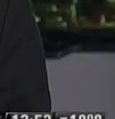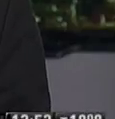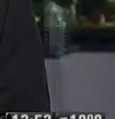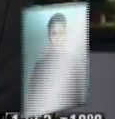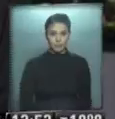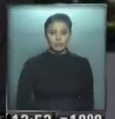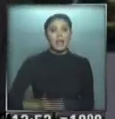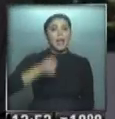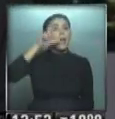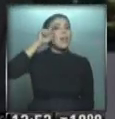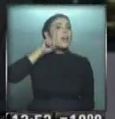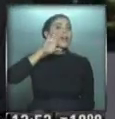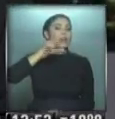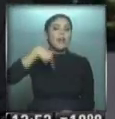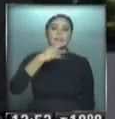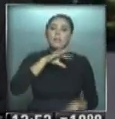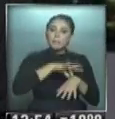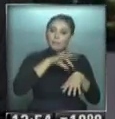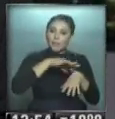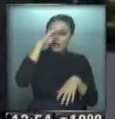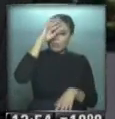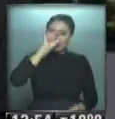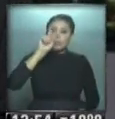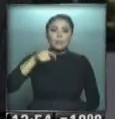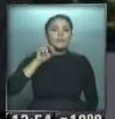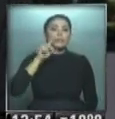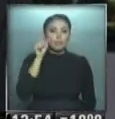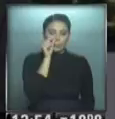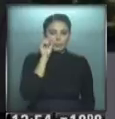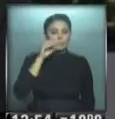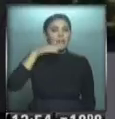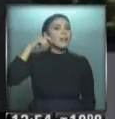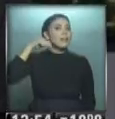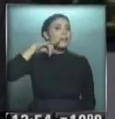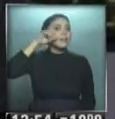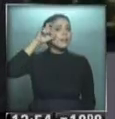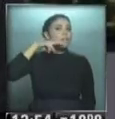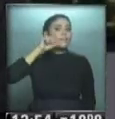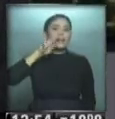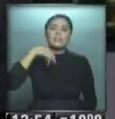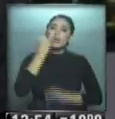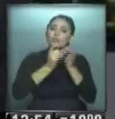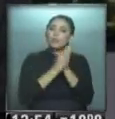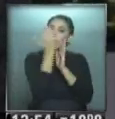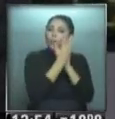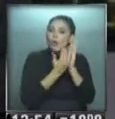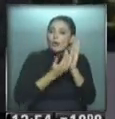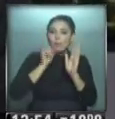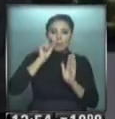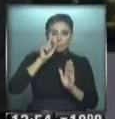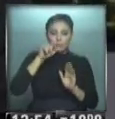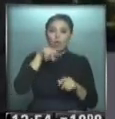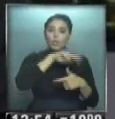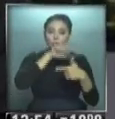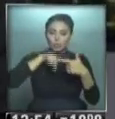aleida guevara médica cubana e hija del ché nos contó sobre la implementación de los programas cubanos operación milagro y yo